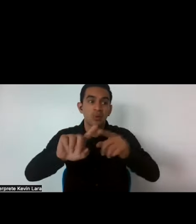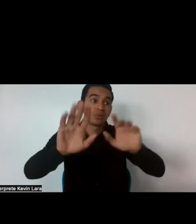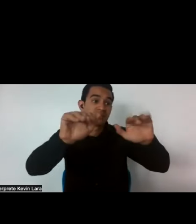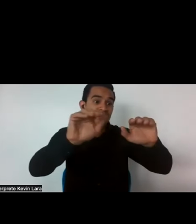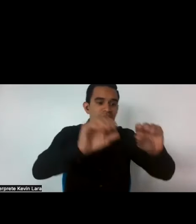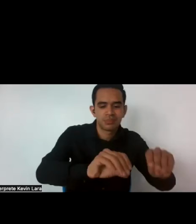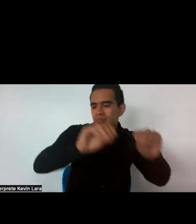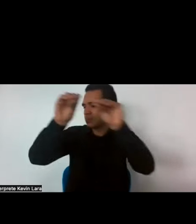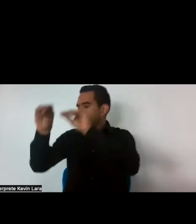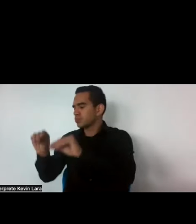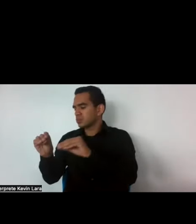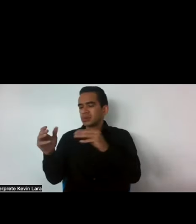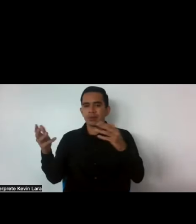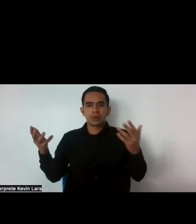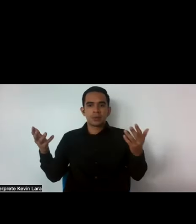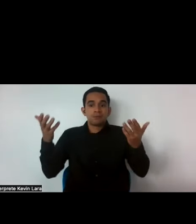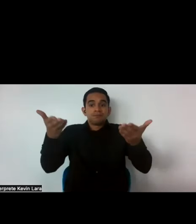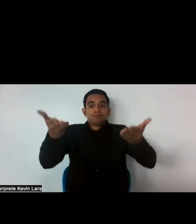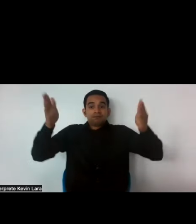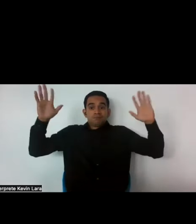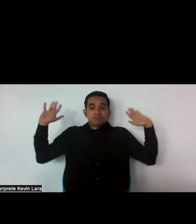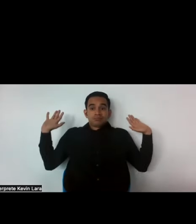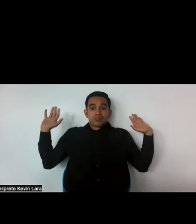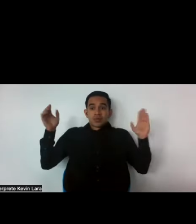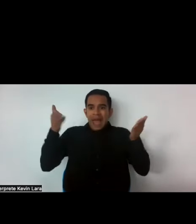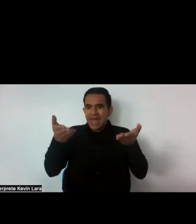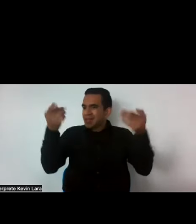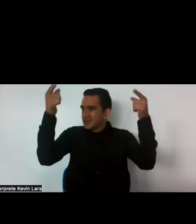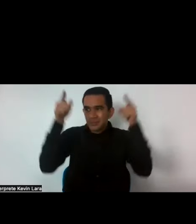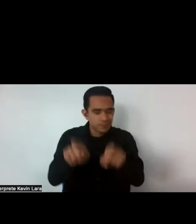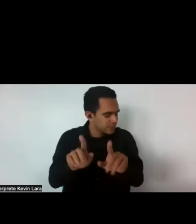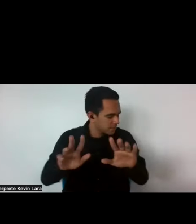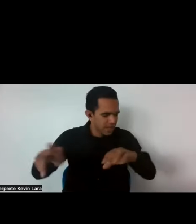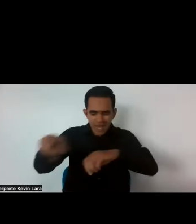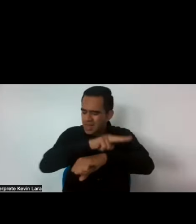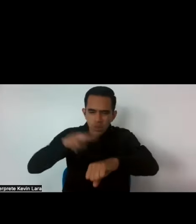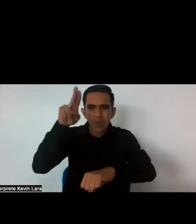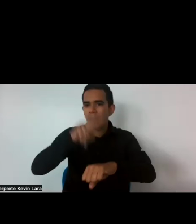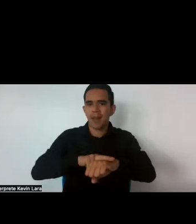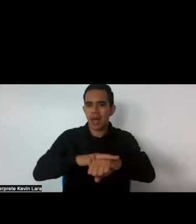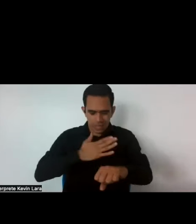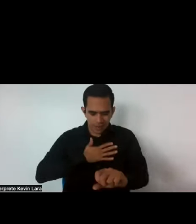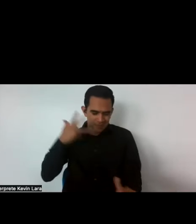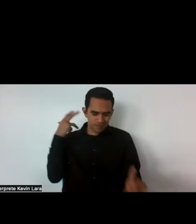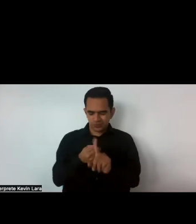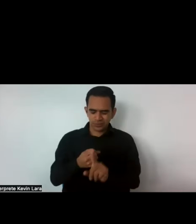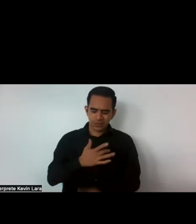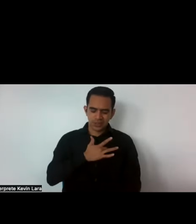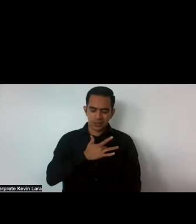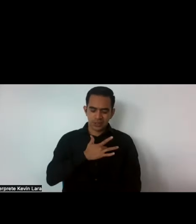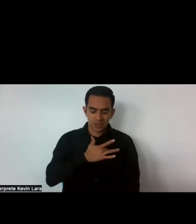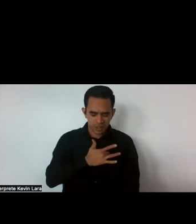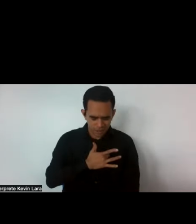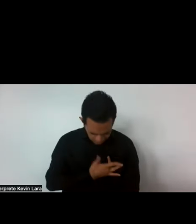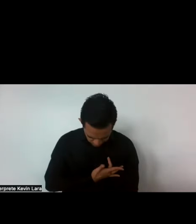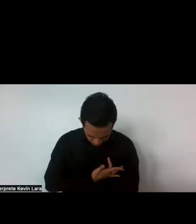fallece. Ahí, ese externo es natural que a mí me genere esa tristeza. Y